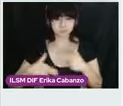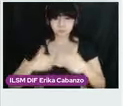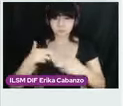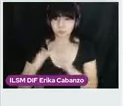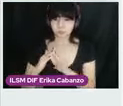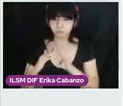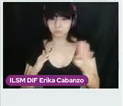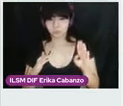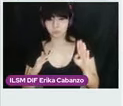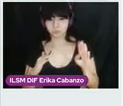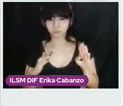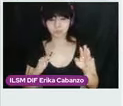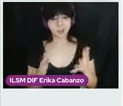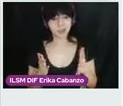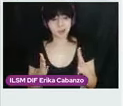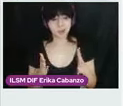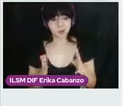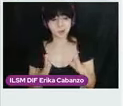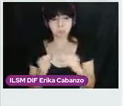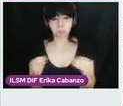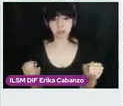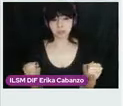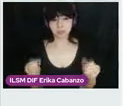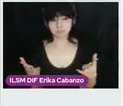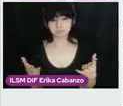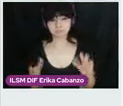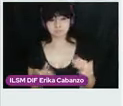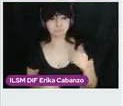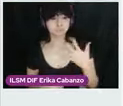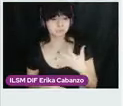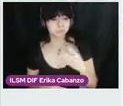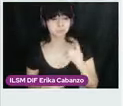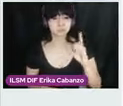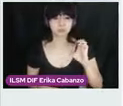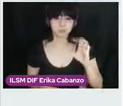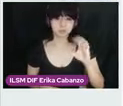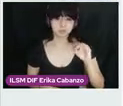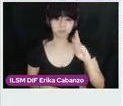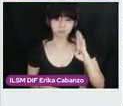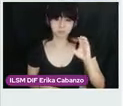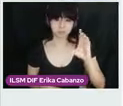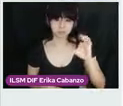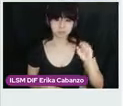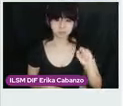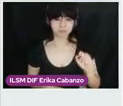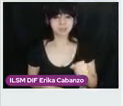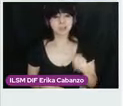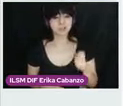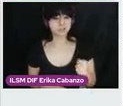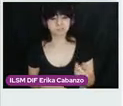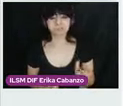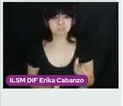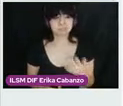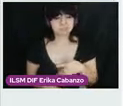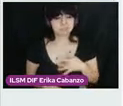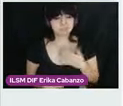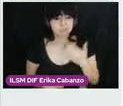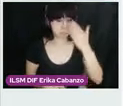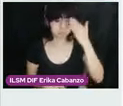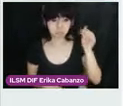las siente. ¿Sí? La persona empieza a sentir pérdidas cuando superan los 10 decibeles y más cuando son